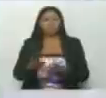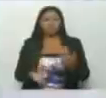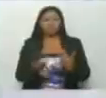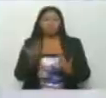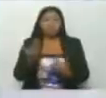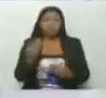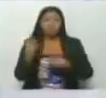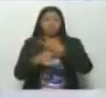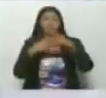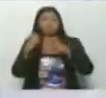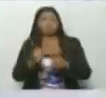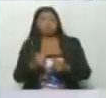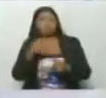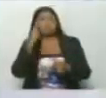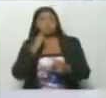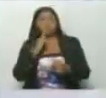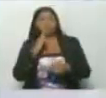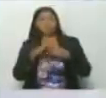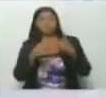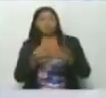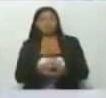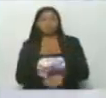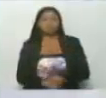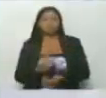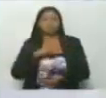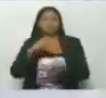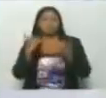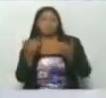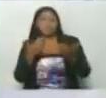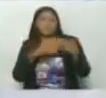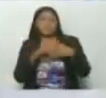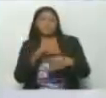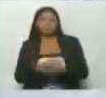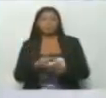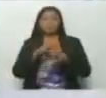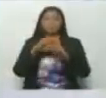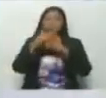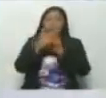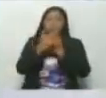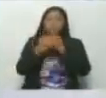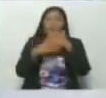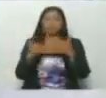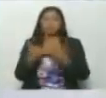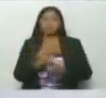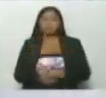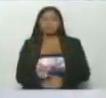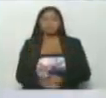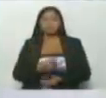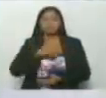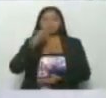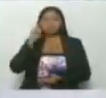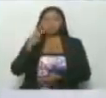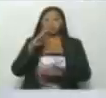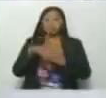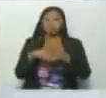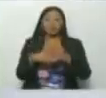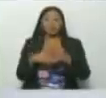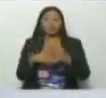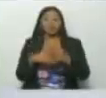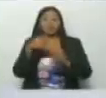revolución bolivariana y ahora vamos eso lo definieron como una situación sobrevenida desde el punto de vista jurídico